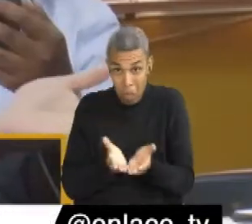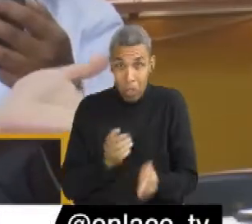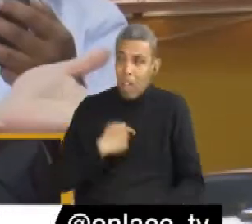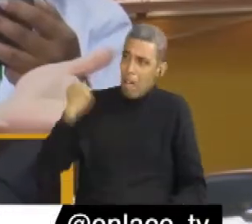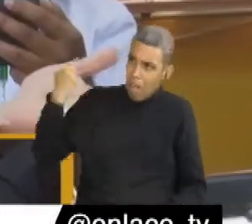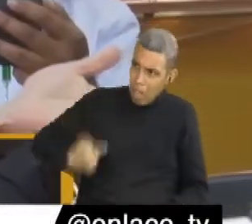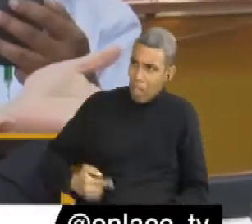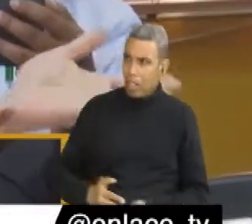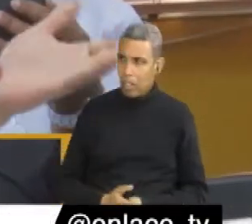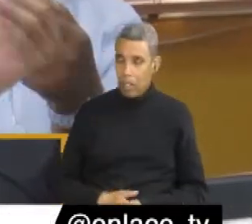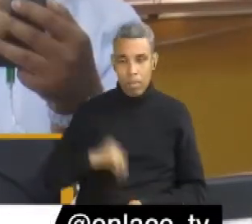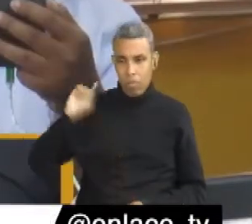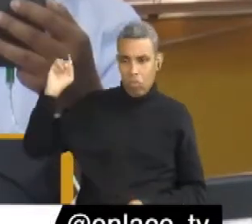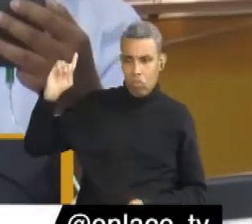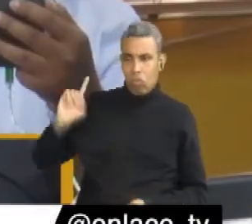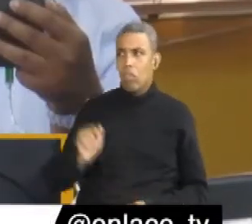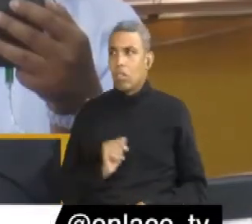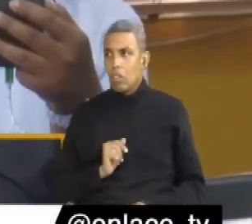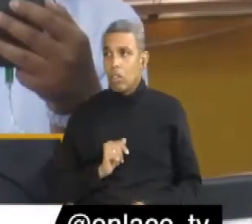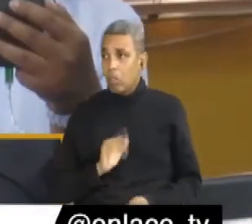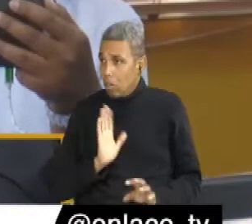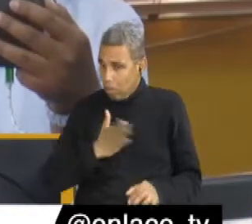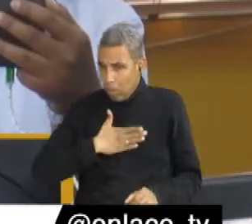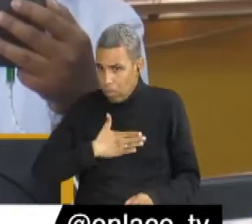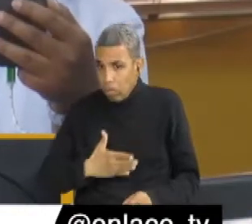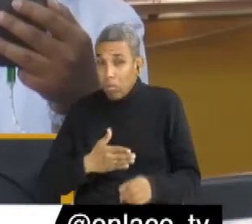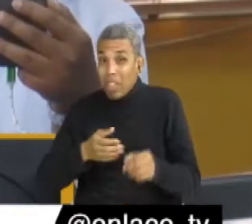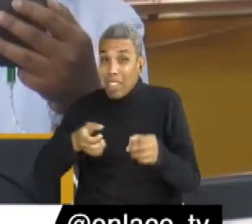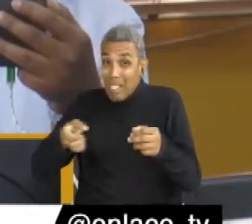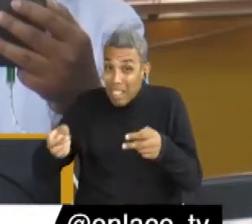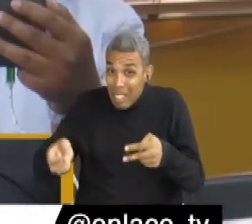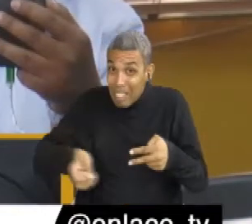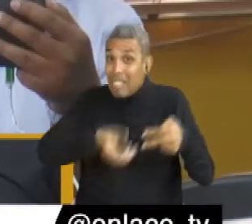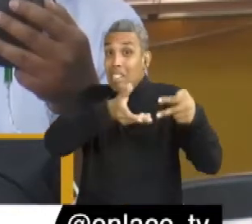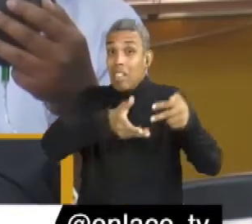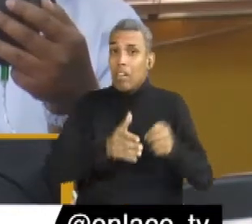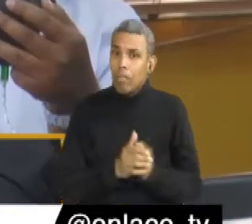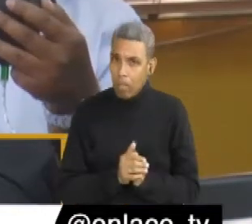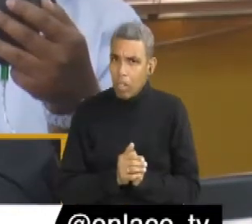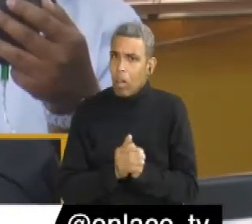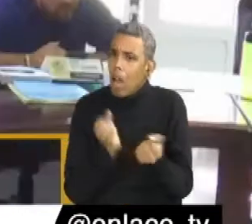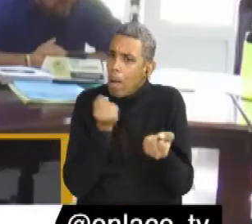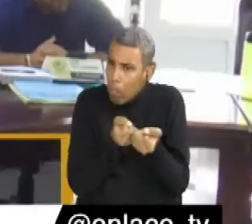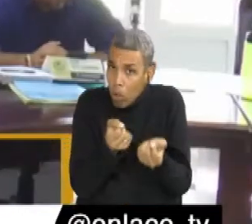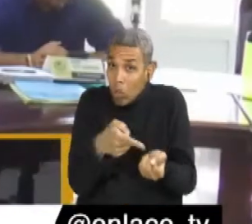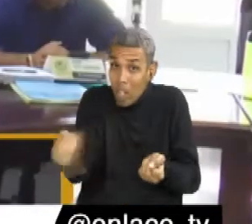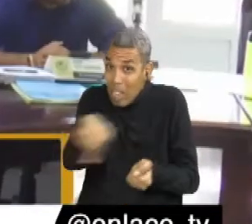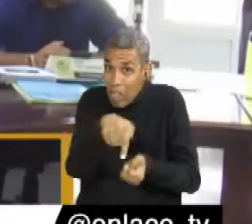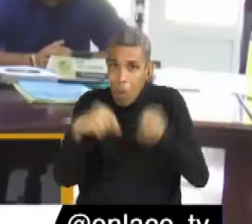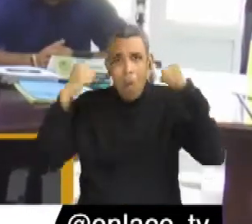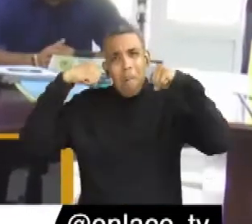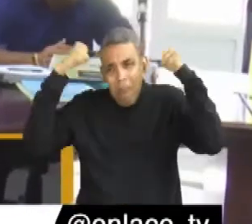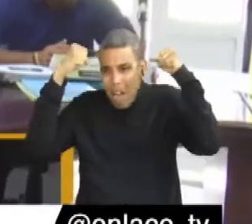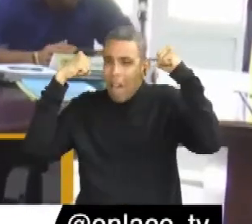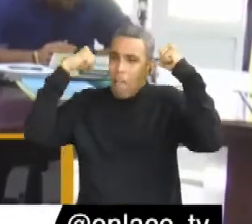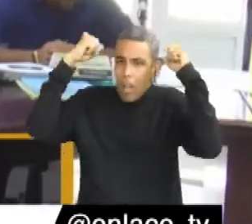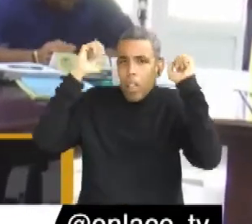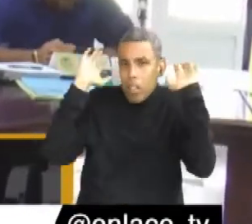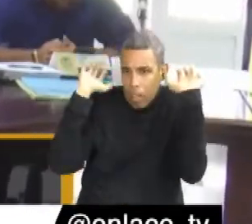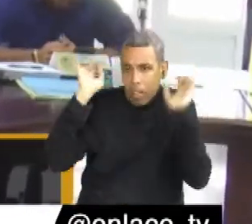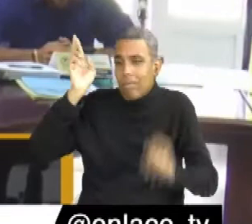territoriales. Nosotros somos solidarios con el sistema educativo, con los maestros, con la lucha que ellos vienen dando, pero también hay